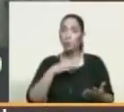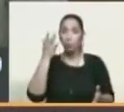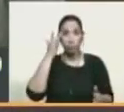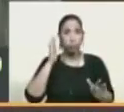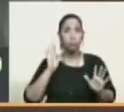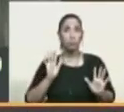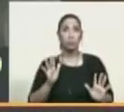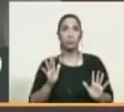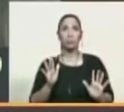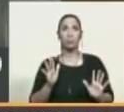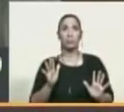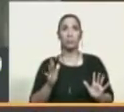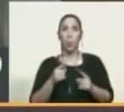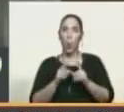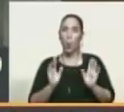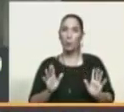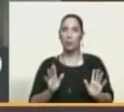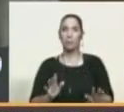cosa.